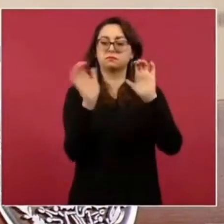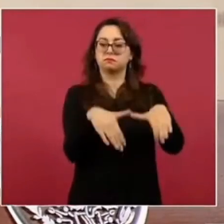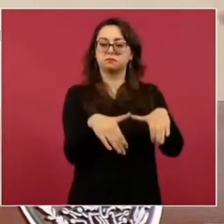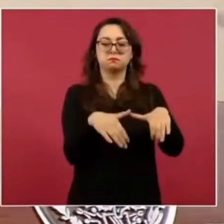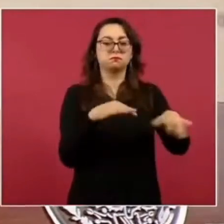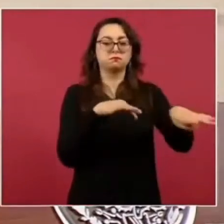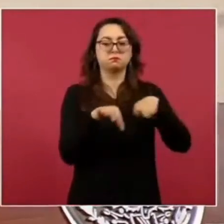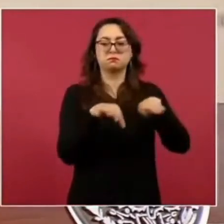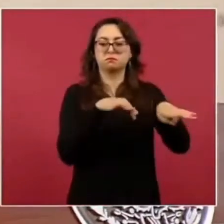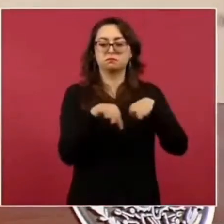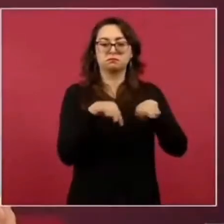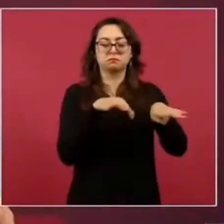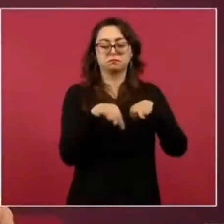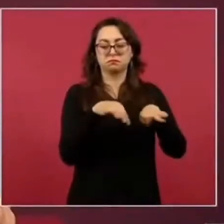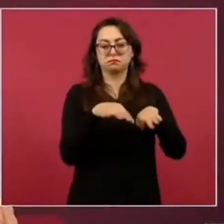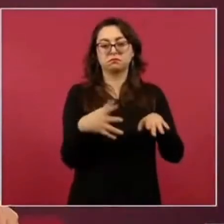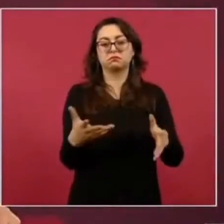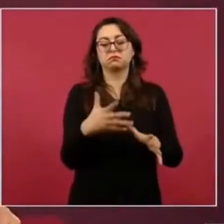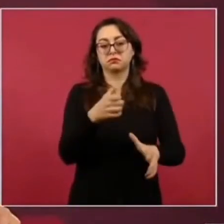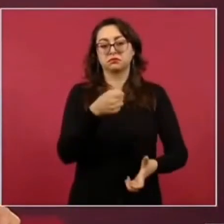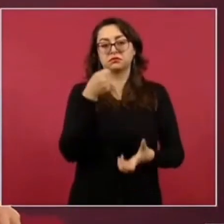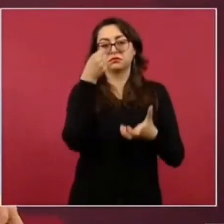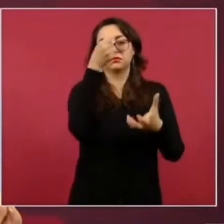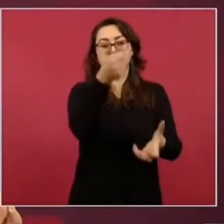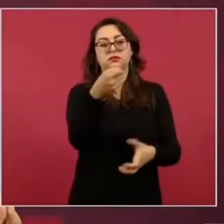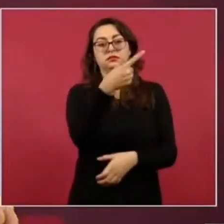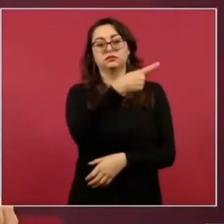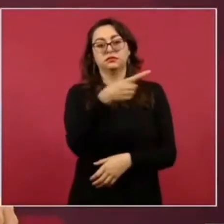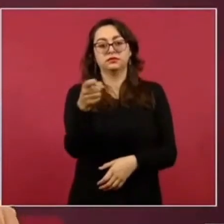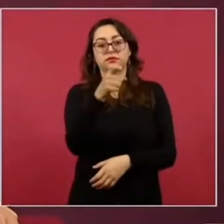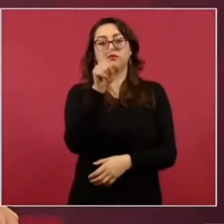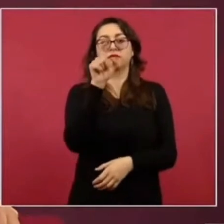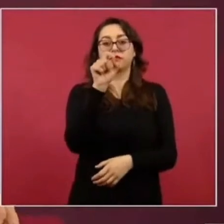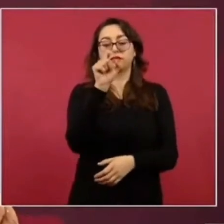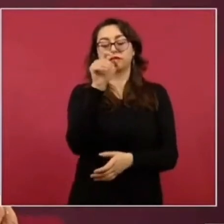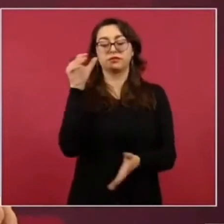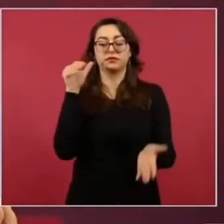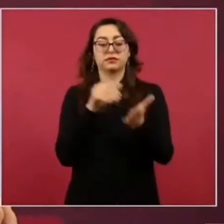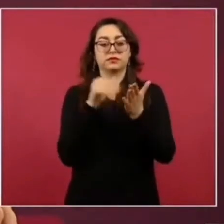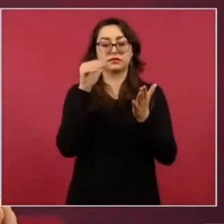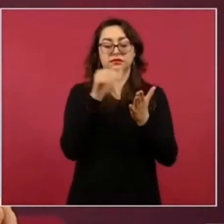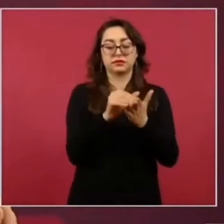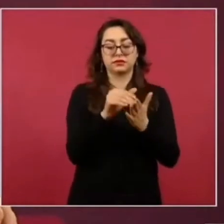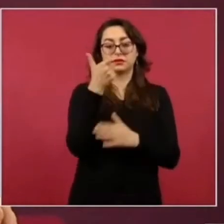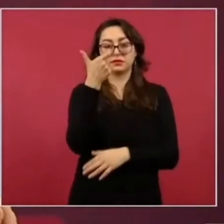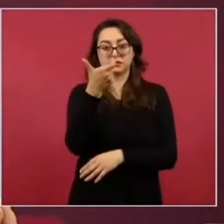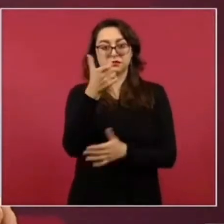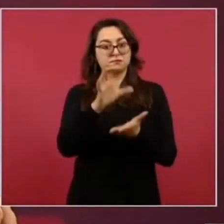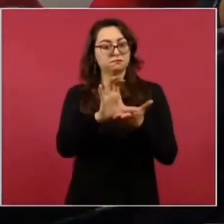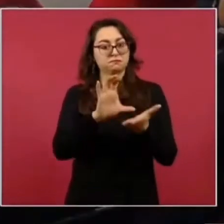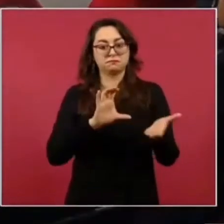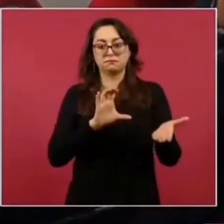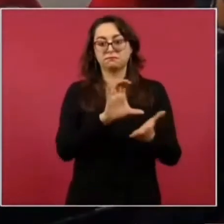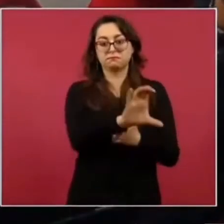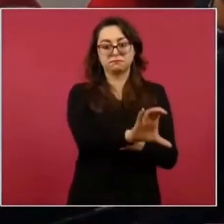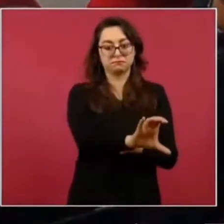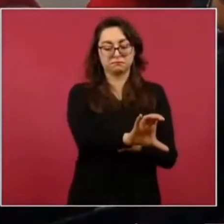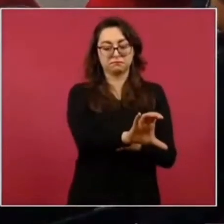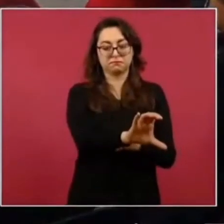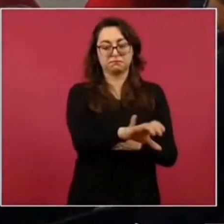alrededor de 100,000 millones de pesos, 120,000 millones de pesos, y